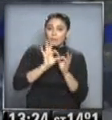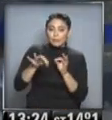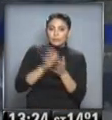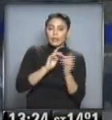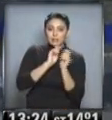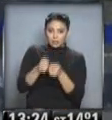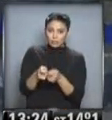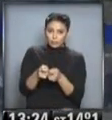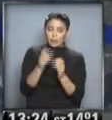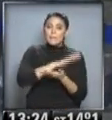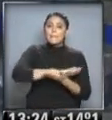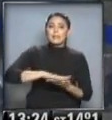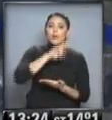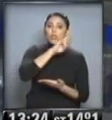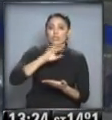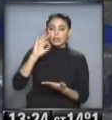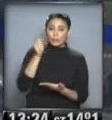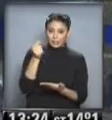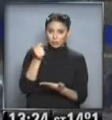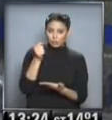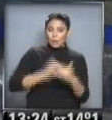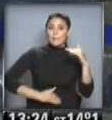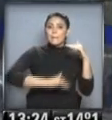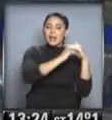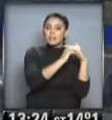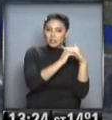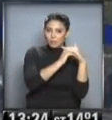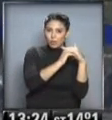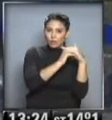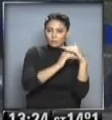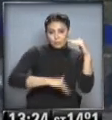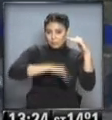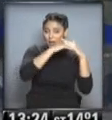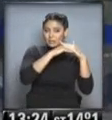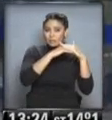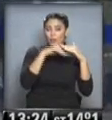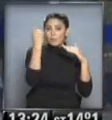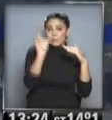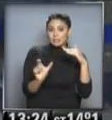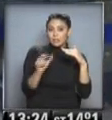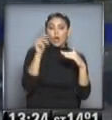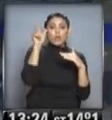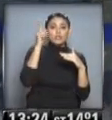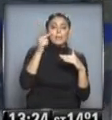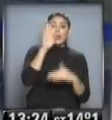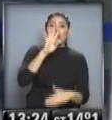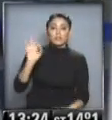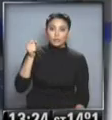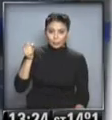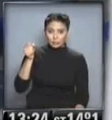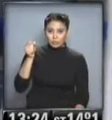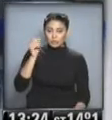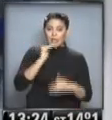asignaciones tiene un mínimo de 200 pesos un máximo de eh tope máximo individual de 8400 y el